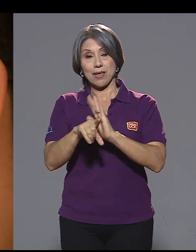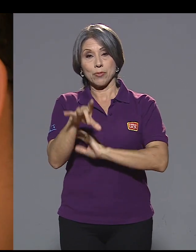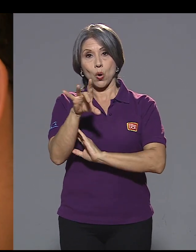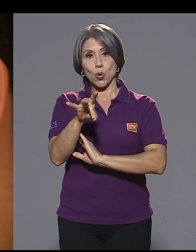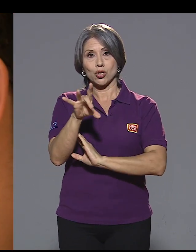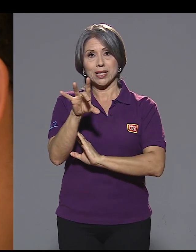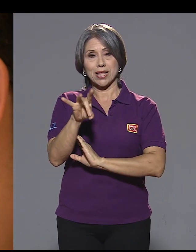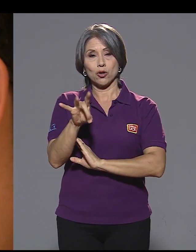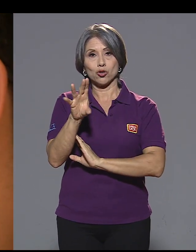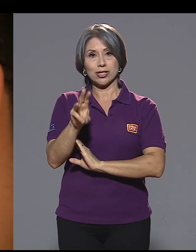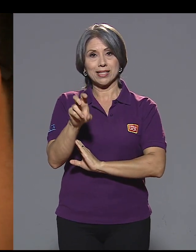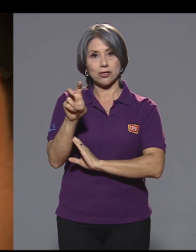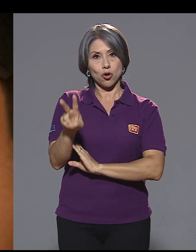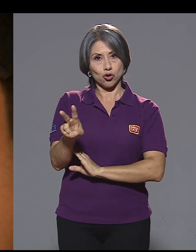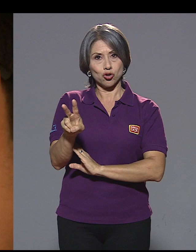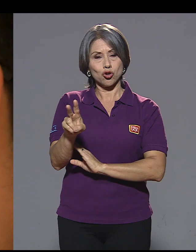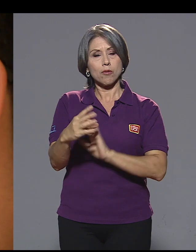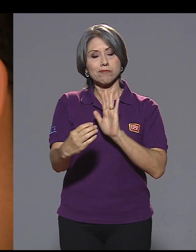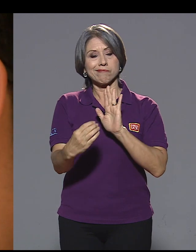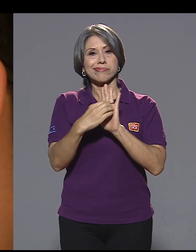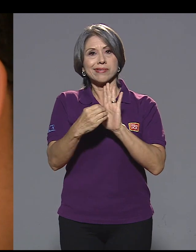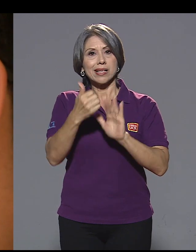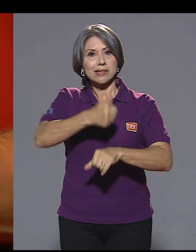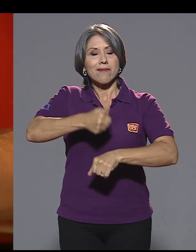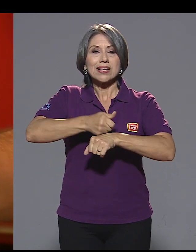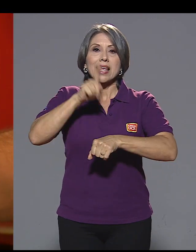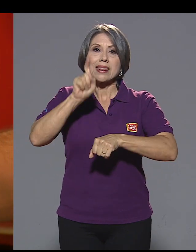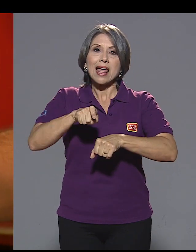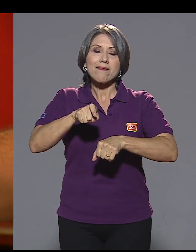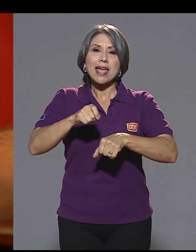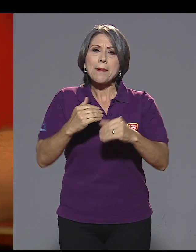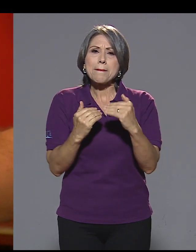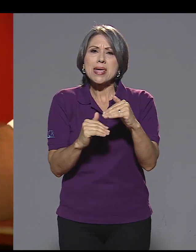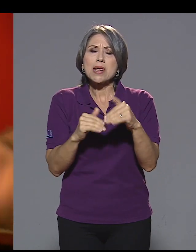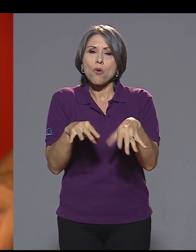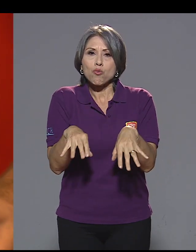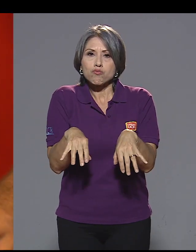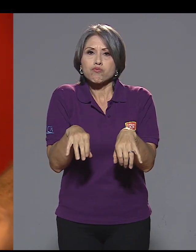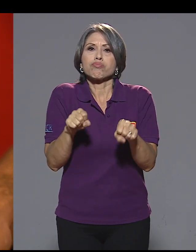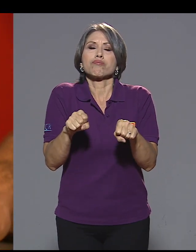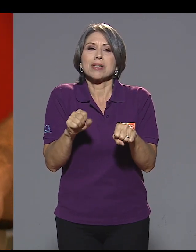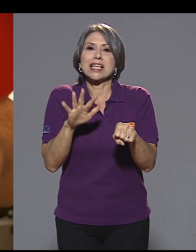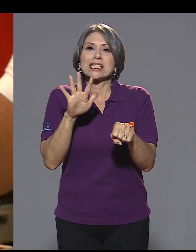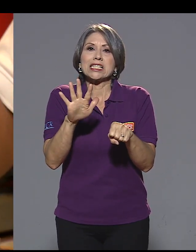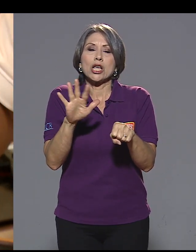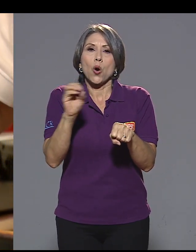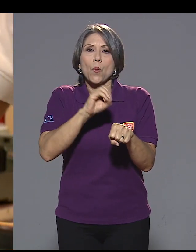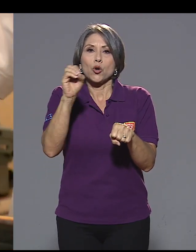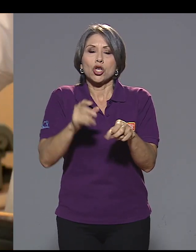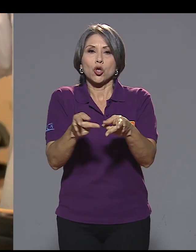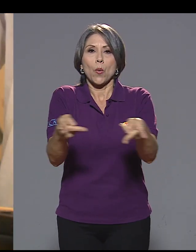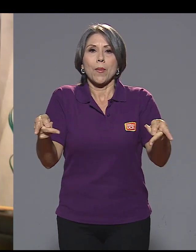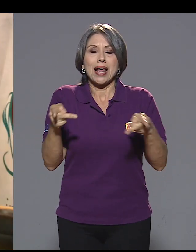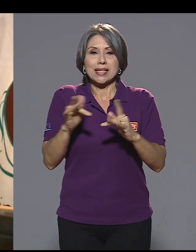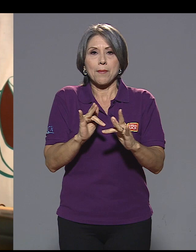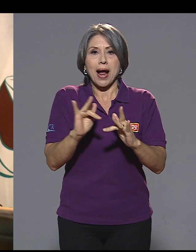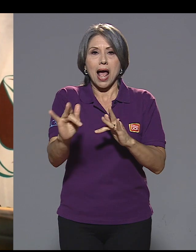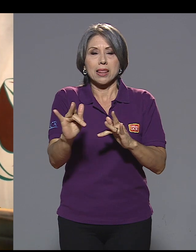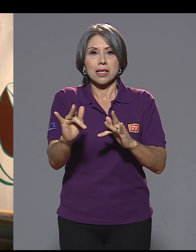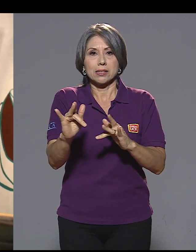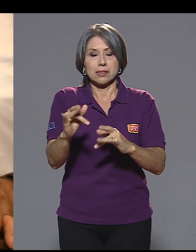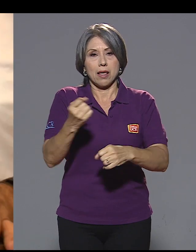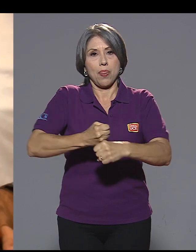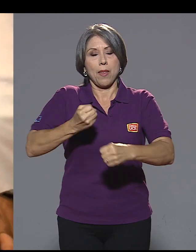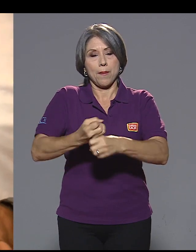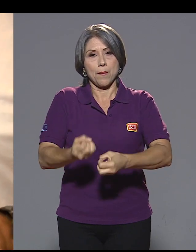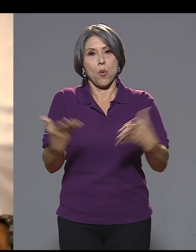la 8862, establece que debe reservarse un mínimo del 5% de las plazas vacantes en la